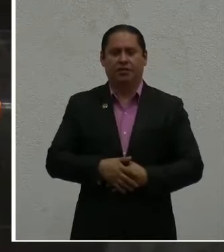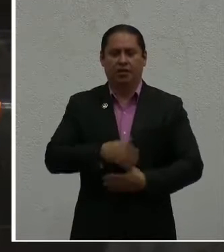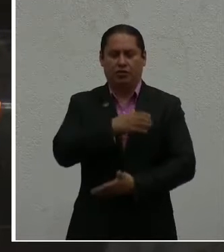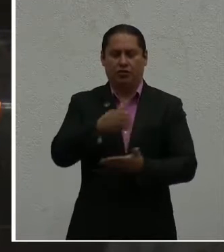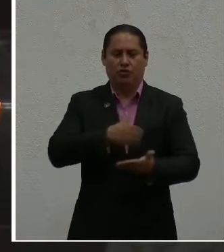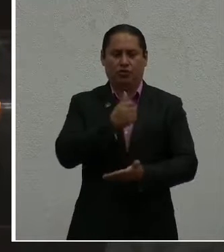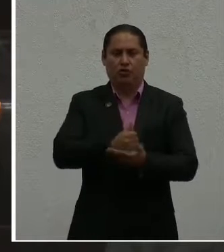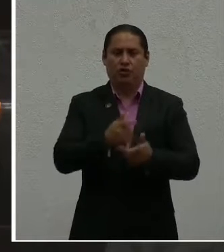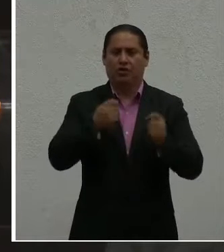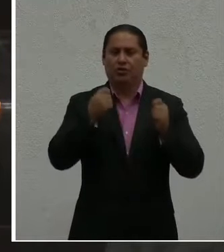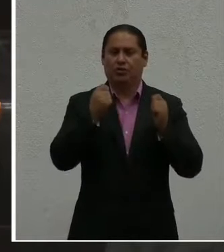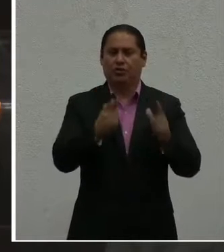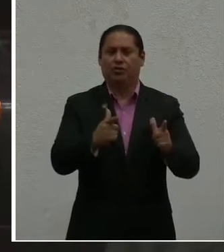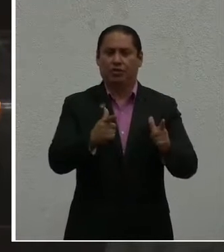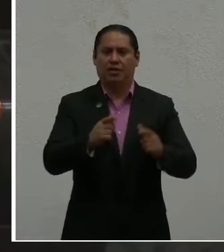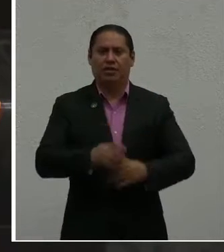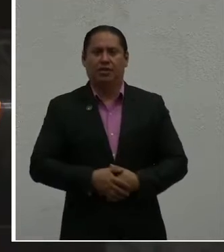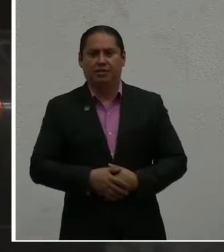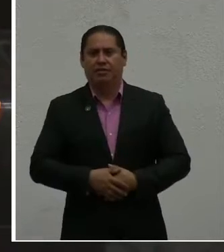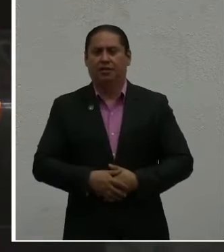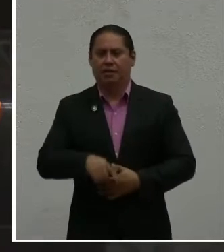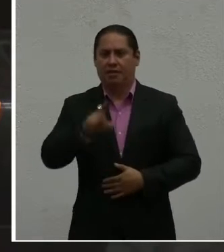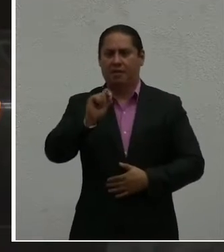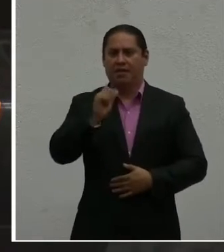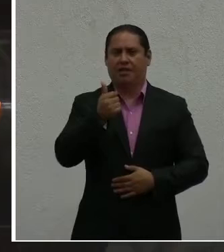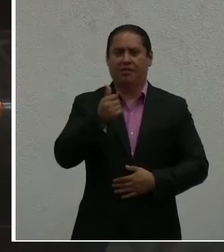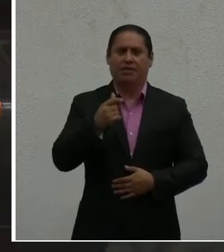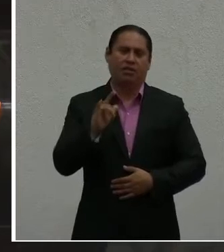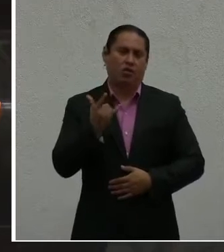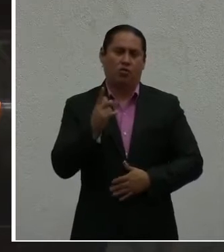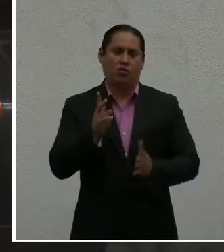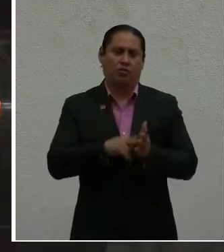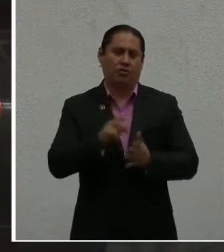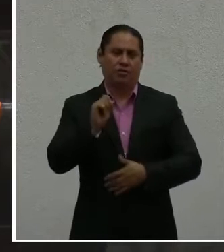de Tuxtla Gutiérrez, Chiapas, a los 26 días del mes de julio.